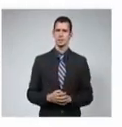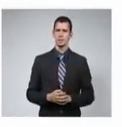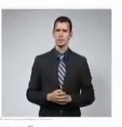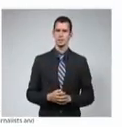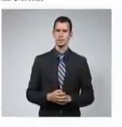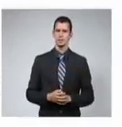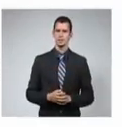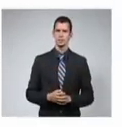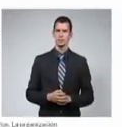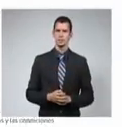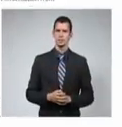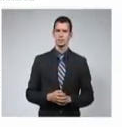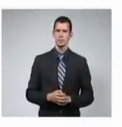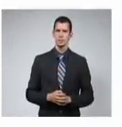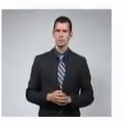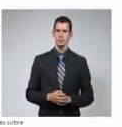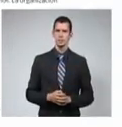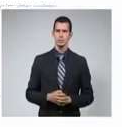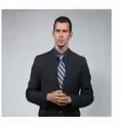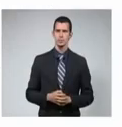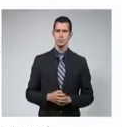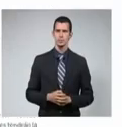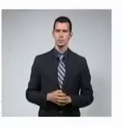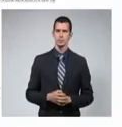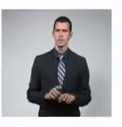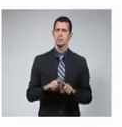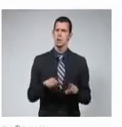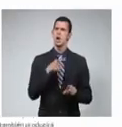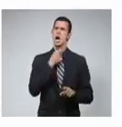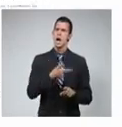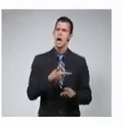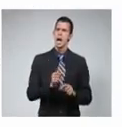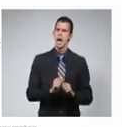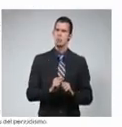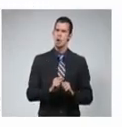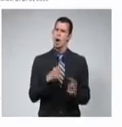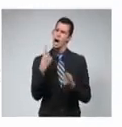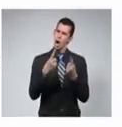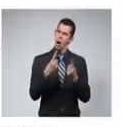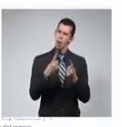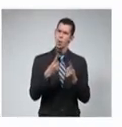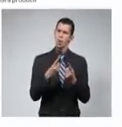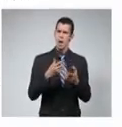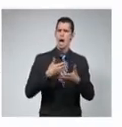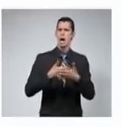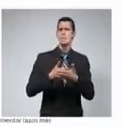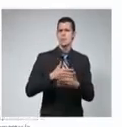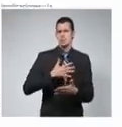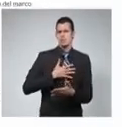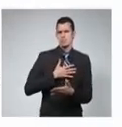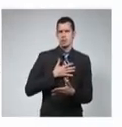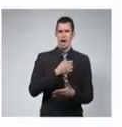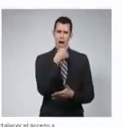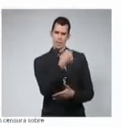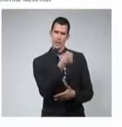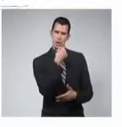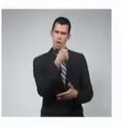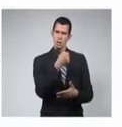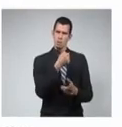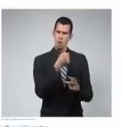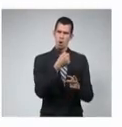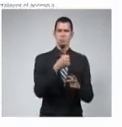por qué, miren, no aparecen otros como El Estornudo, que El Estornudo ha declarado públicamente recibe dinero de